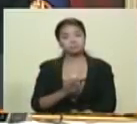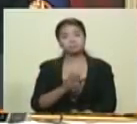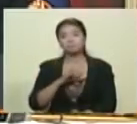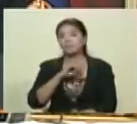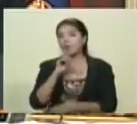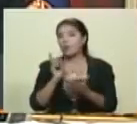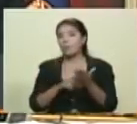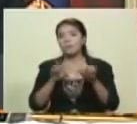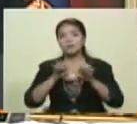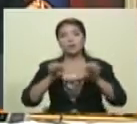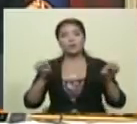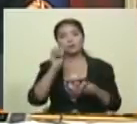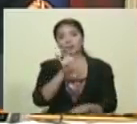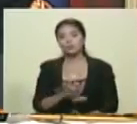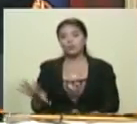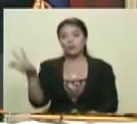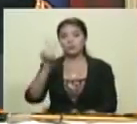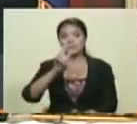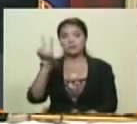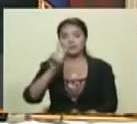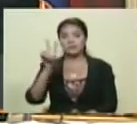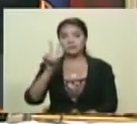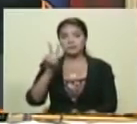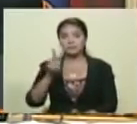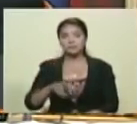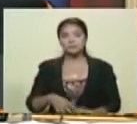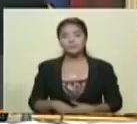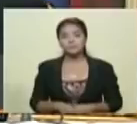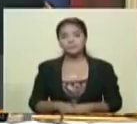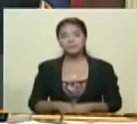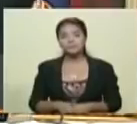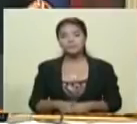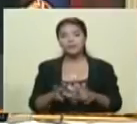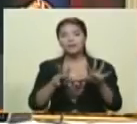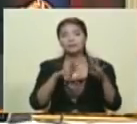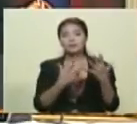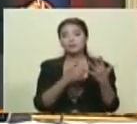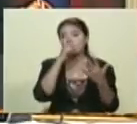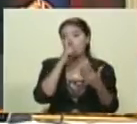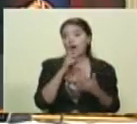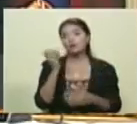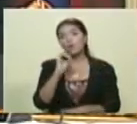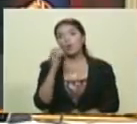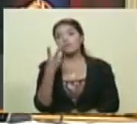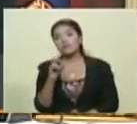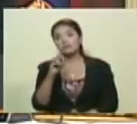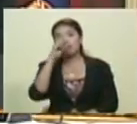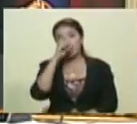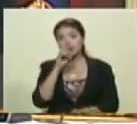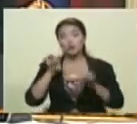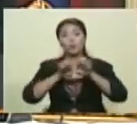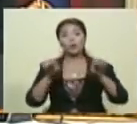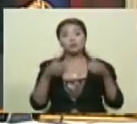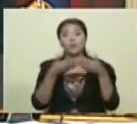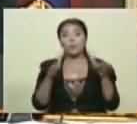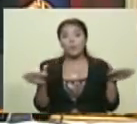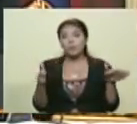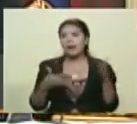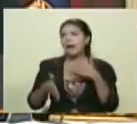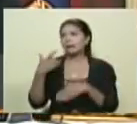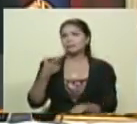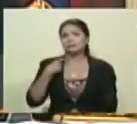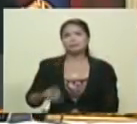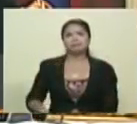la educación del país. Eso era al revés hace 18 años, 20 años. la educación pública había retrocedido